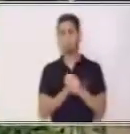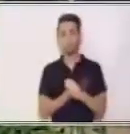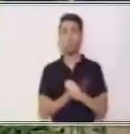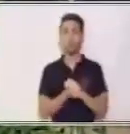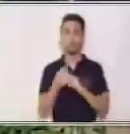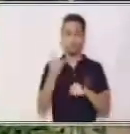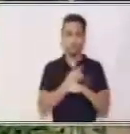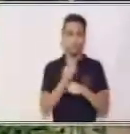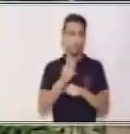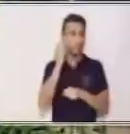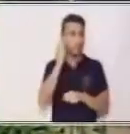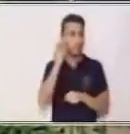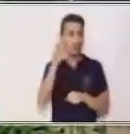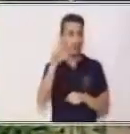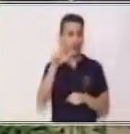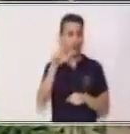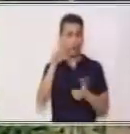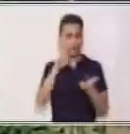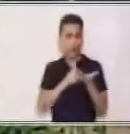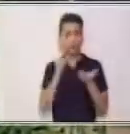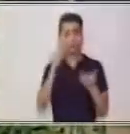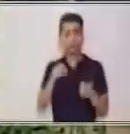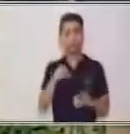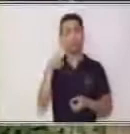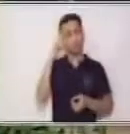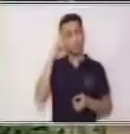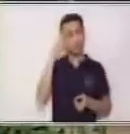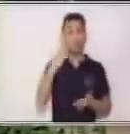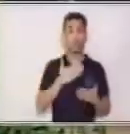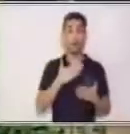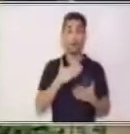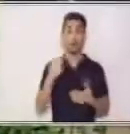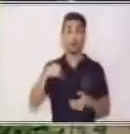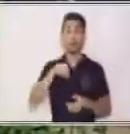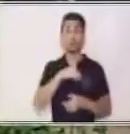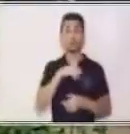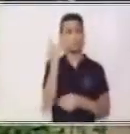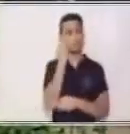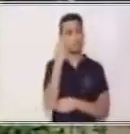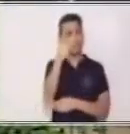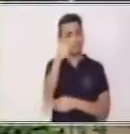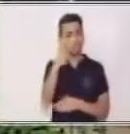antibacterial y recuerda que para nosotros es muy importante que tú